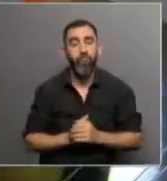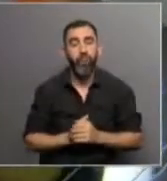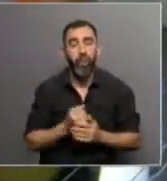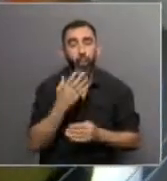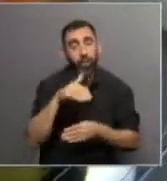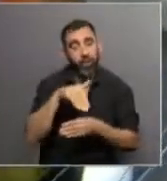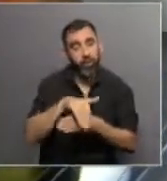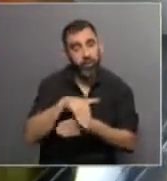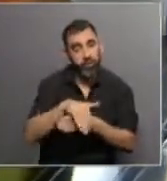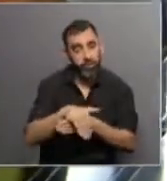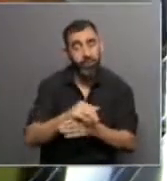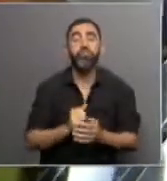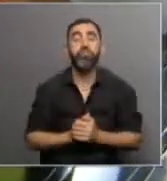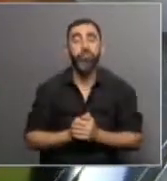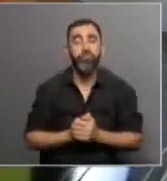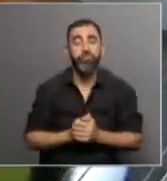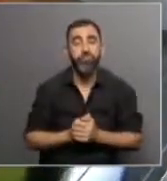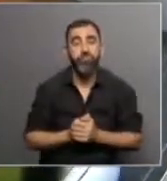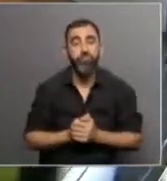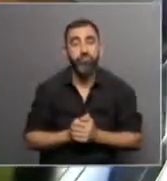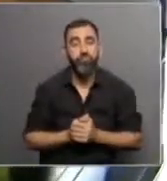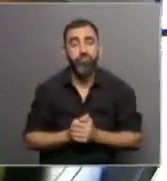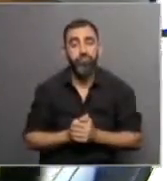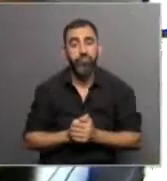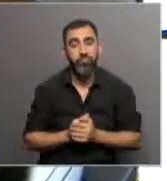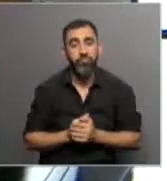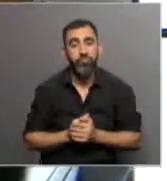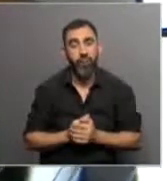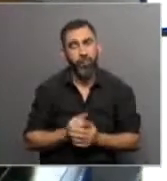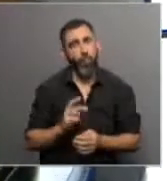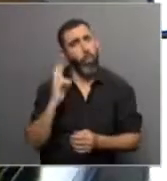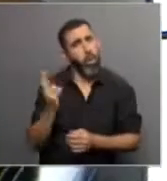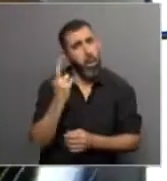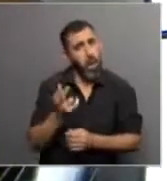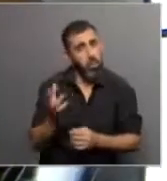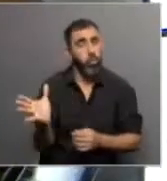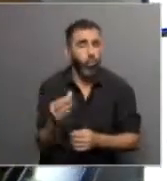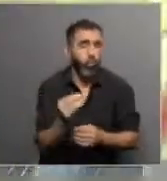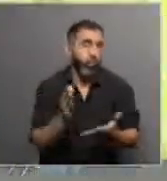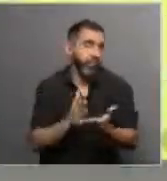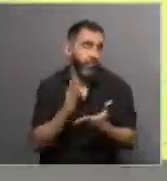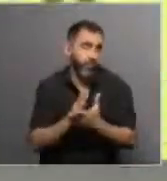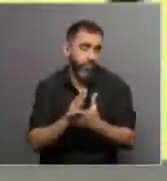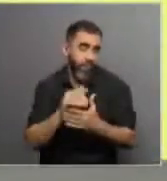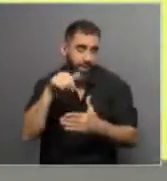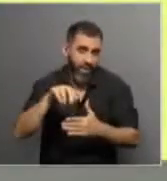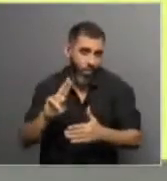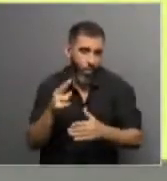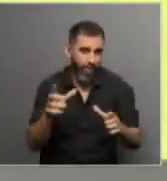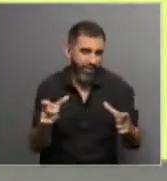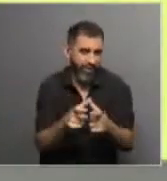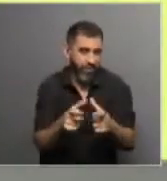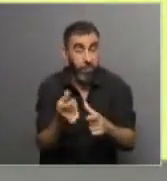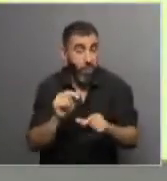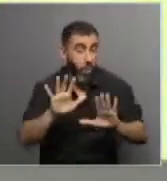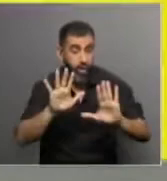tardes. Gracias a ti por acompañarnos. Y no deja de ser, suena extraño y todo siempre hay que traerlo a escala de Uruguay, pero no dejan de